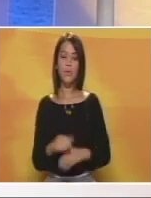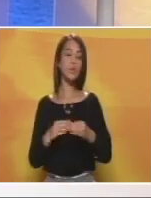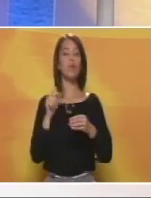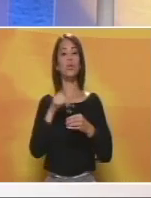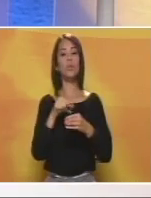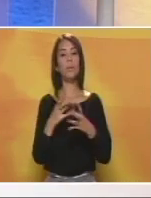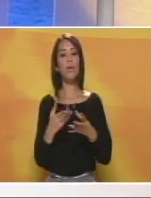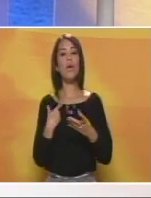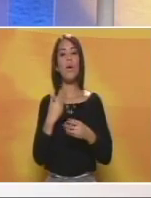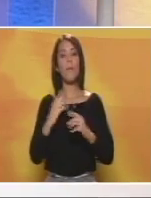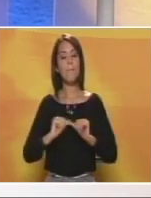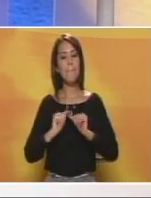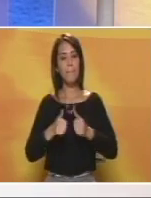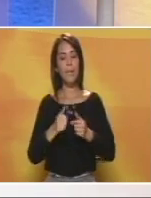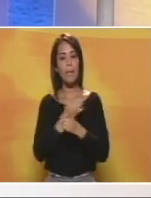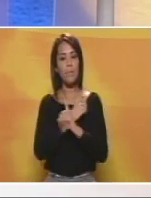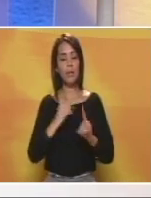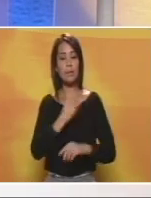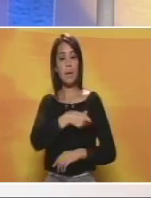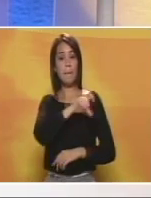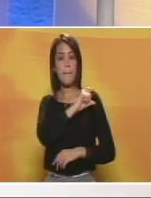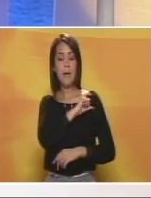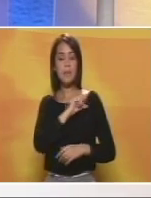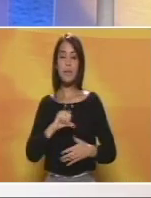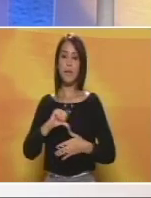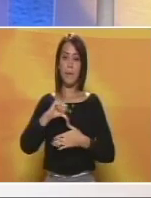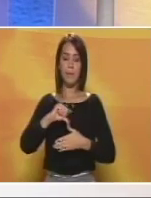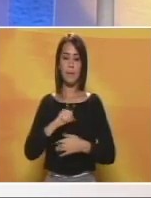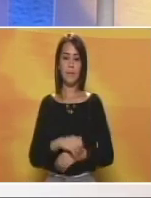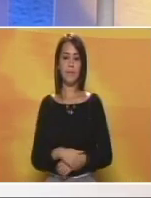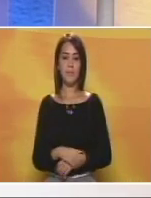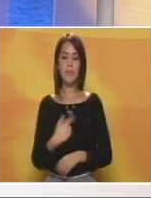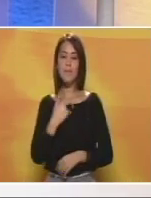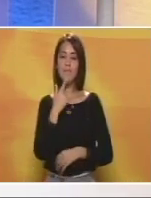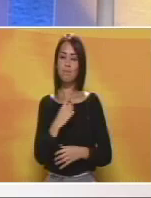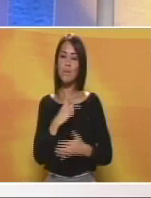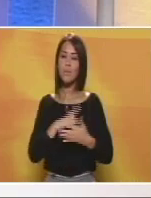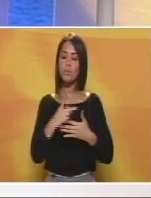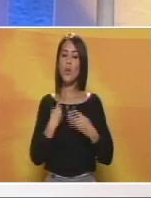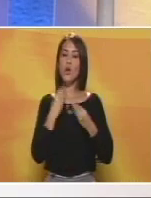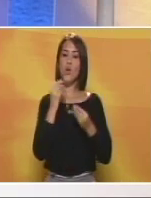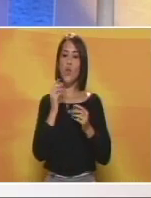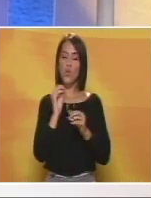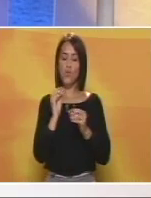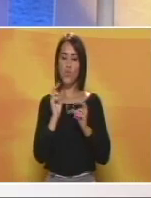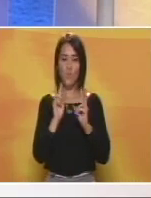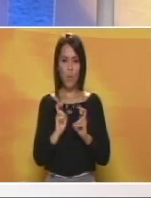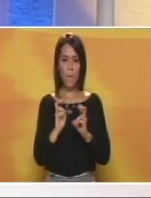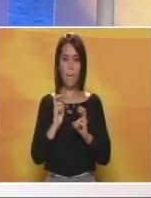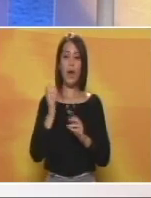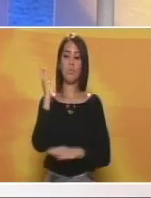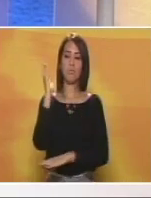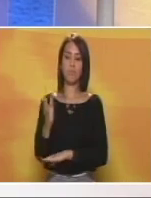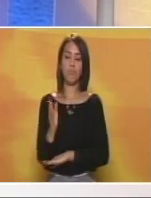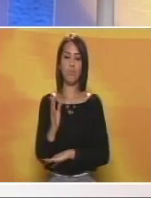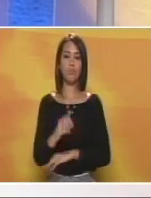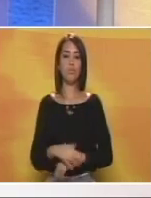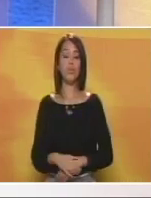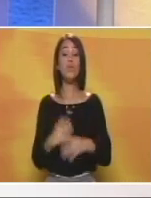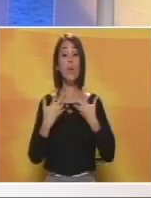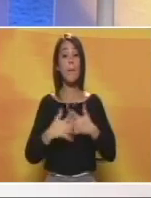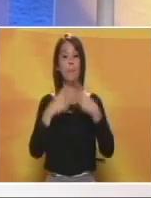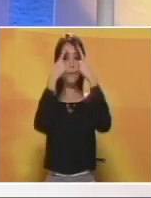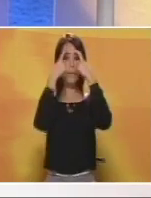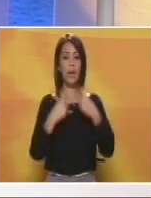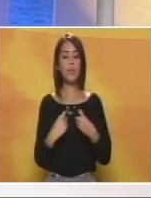Grupo Iniciativa Democrática de España y las Américas, IDEA, propondrán la aplicación de nuevas sanciones contra altos funcionarios del gobierno venezolano en